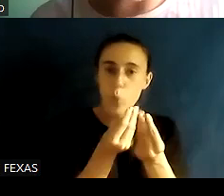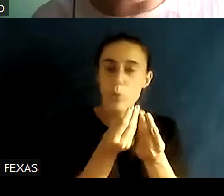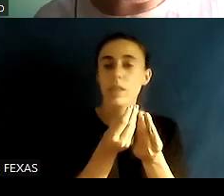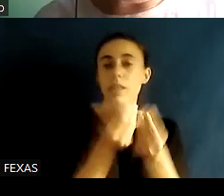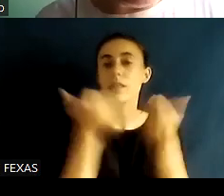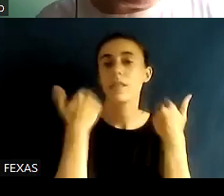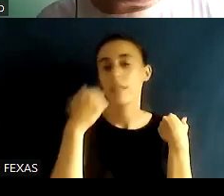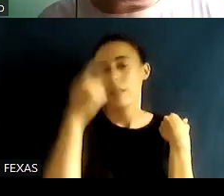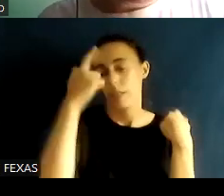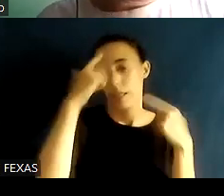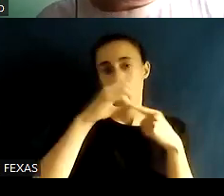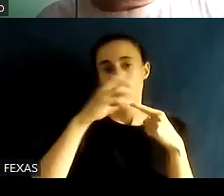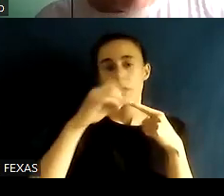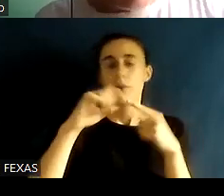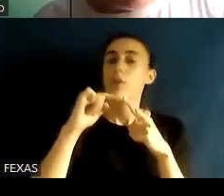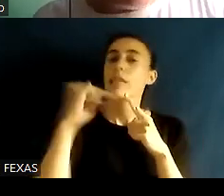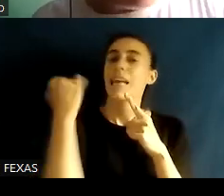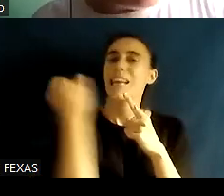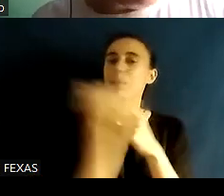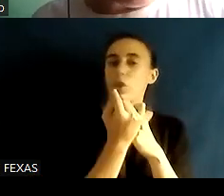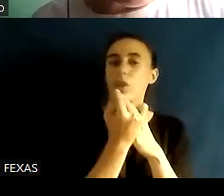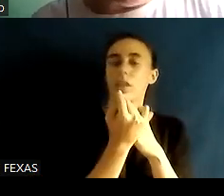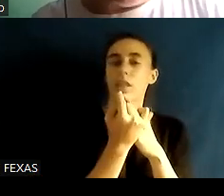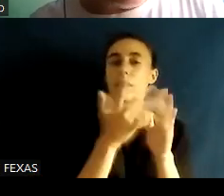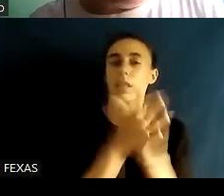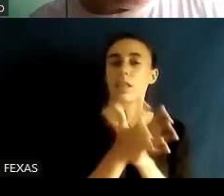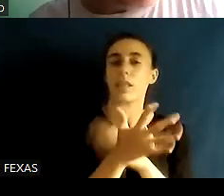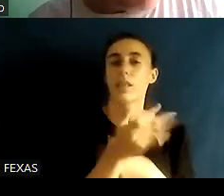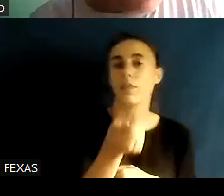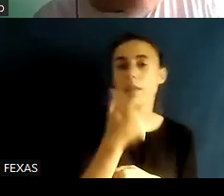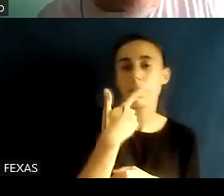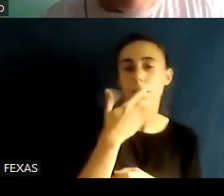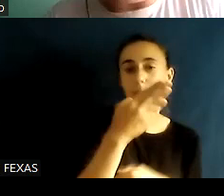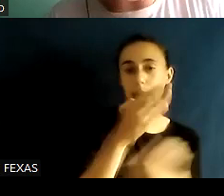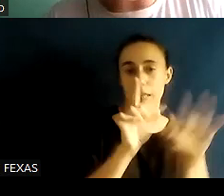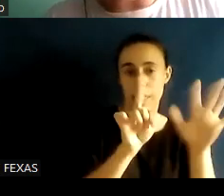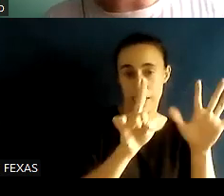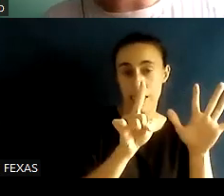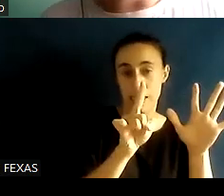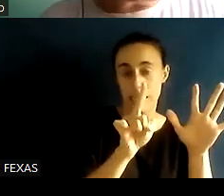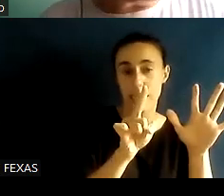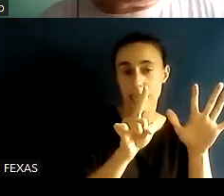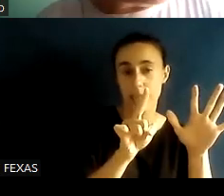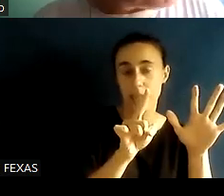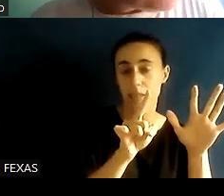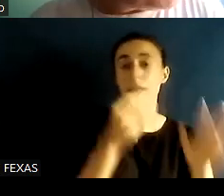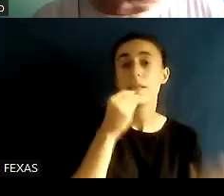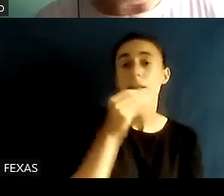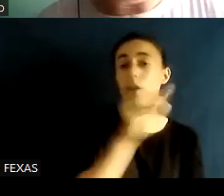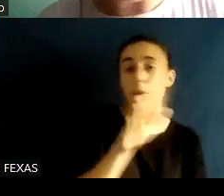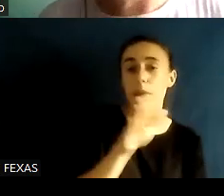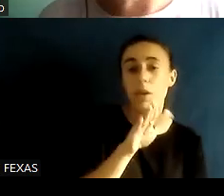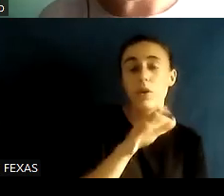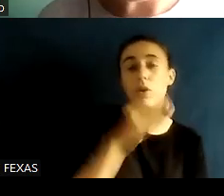implicados en el estado anímico. Por lo tanto, suplementar con vitamina B6 normalmente lo más conveniente es suplementar también con